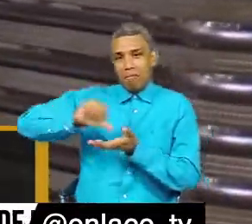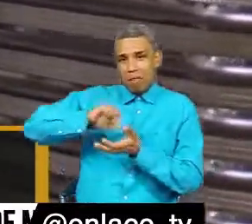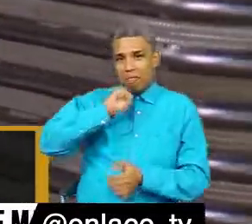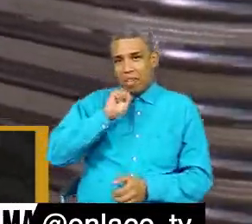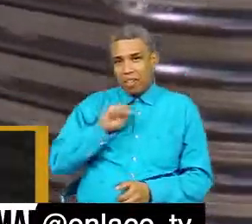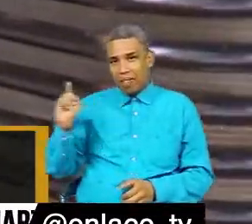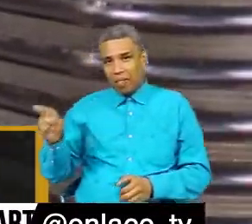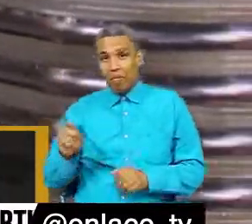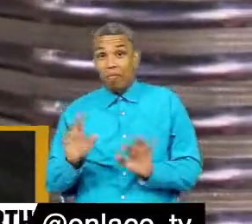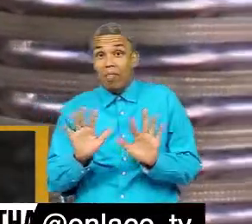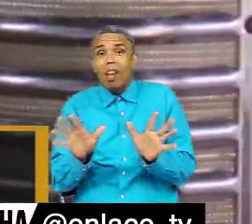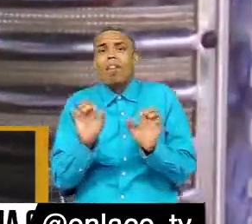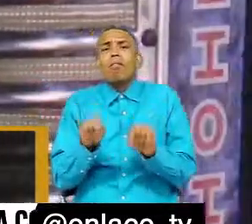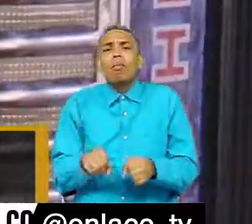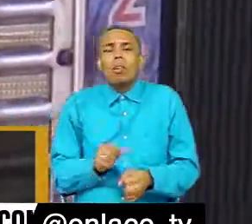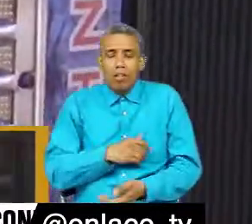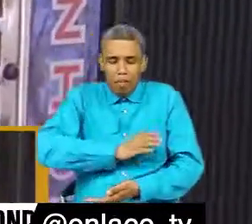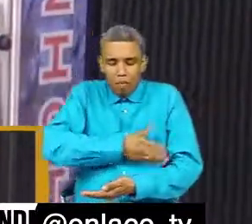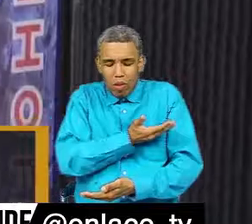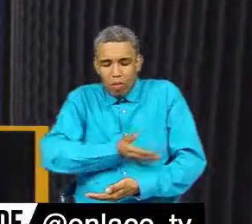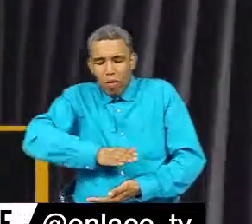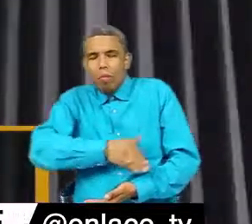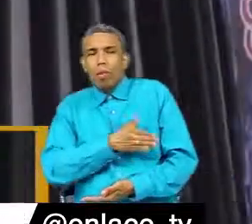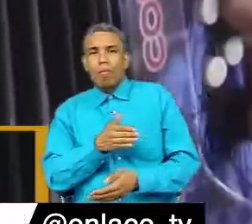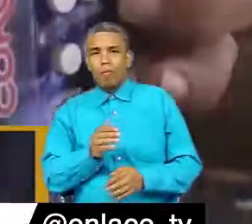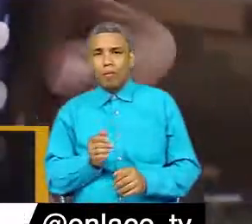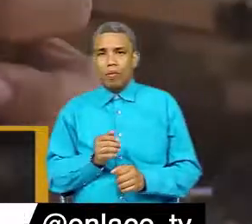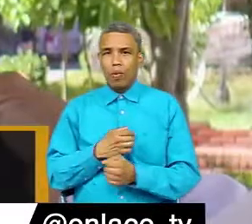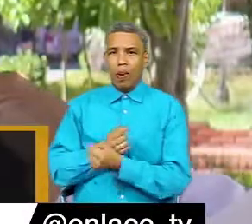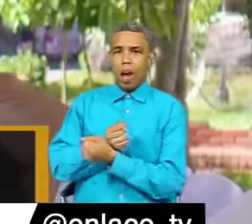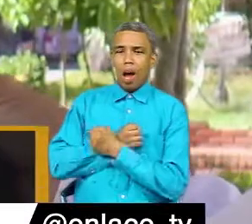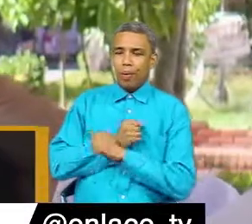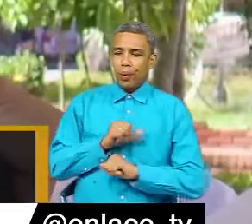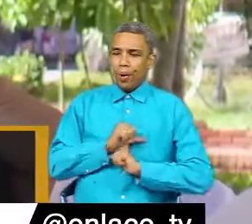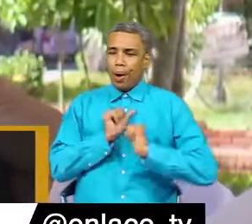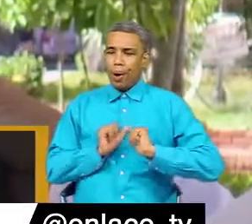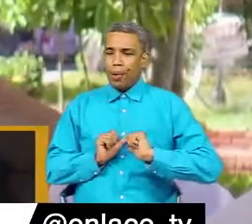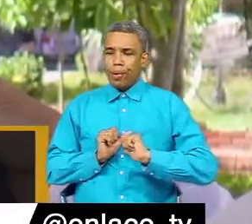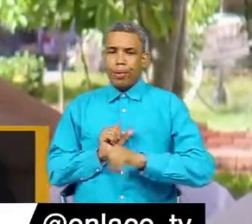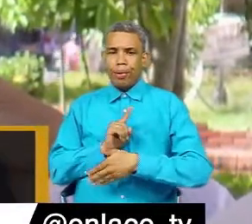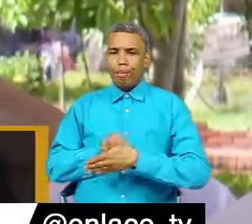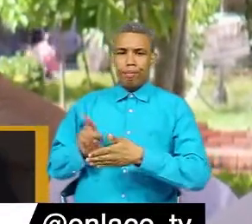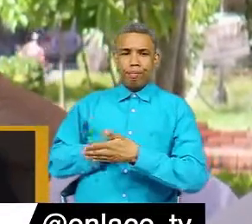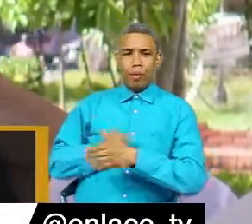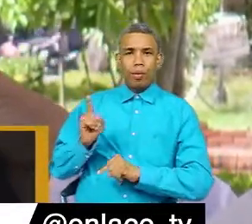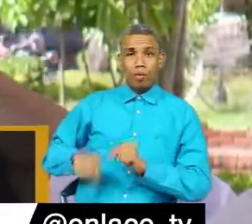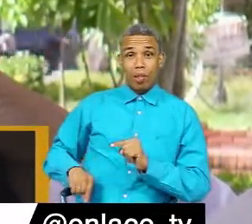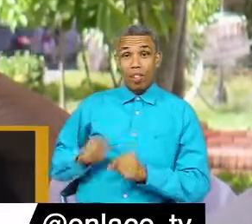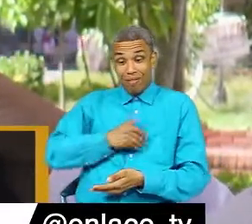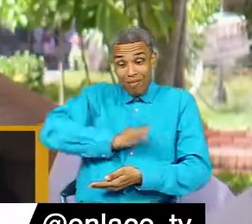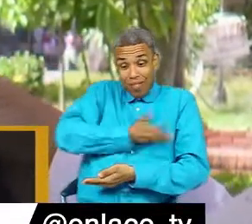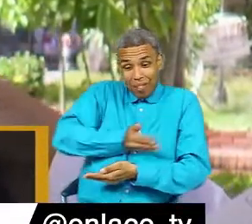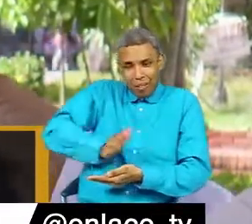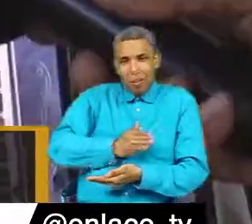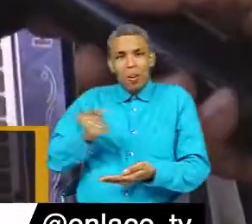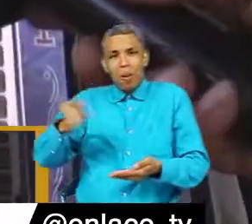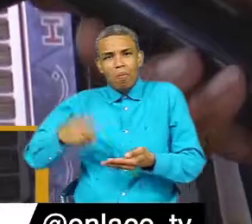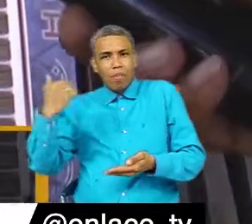ya pueden pedir una canción que se llama Amor Prohibido. En las emisoras de Barranca lo pueden pedir y fuimos felices, que es una canción de mi